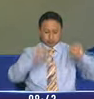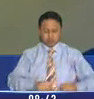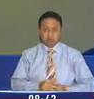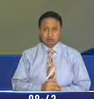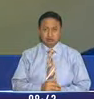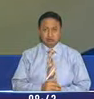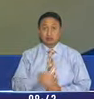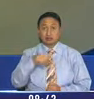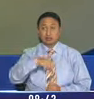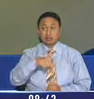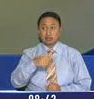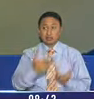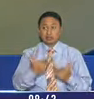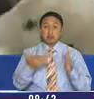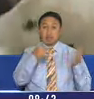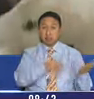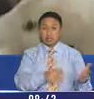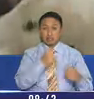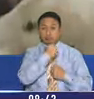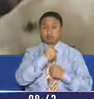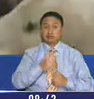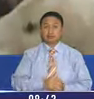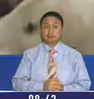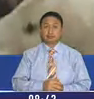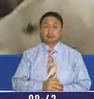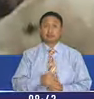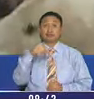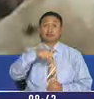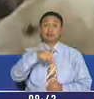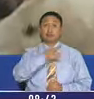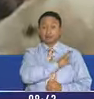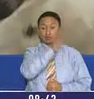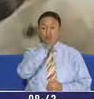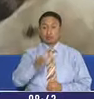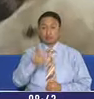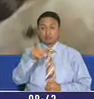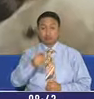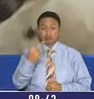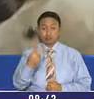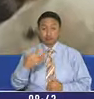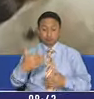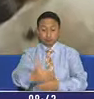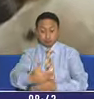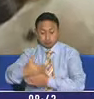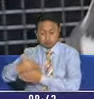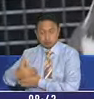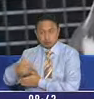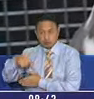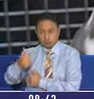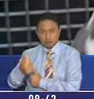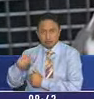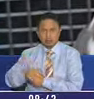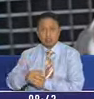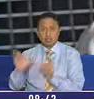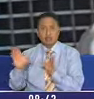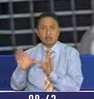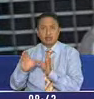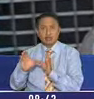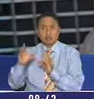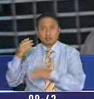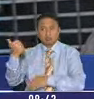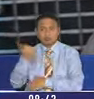la intención, no sé si de ahogar. De aquella vivienda se retiraron a los canes que no estaban en óptimas condiciones, no tenían los